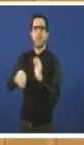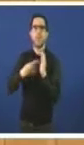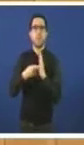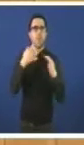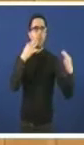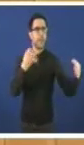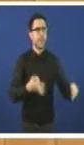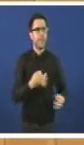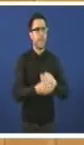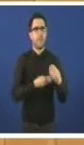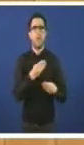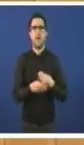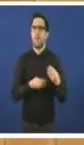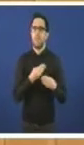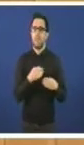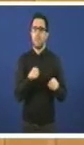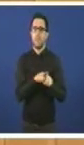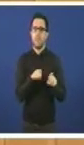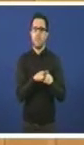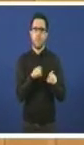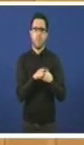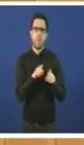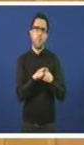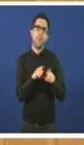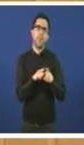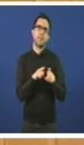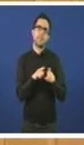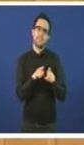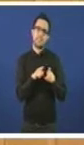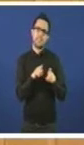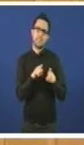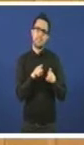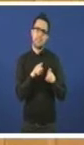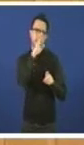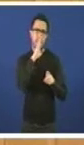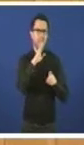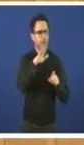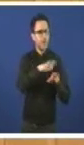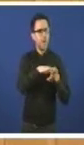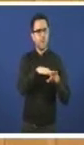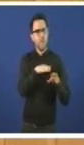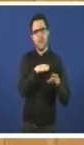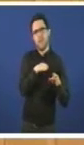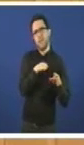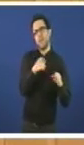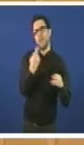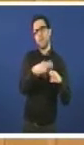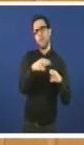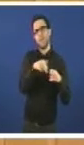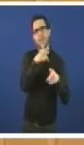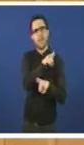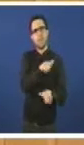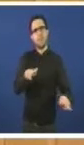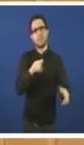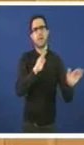es un auténtico caballo de troya para introducir o que era lo fundamental la política lingüística del bipartito a